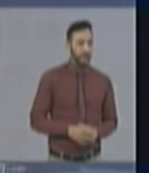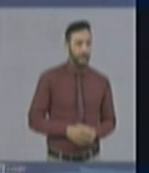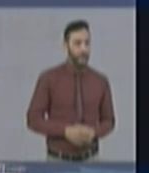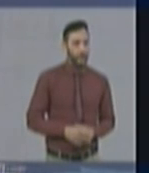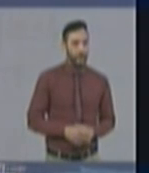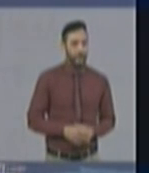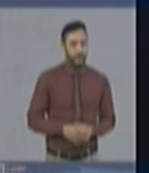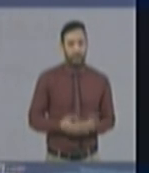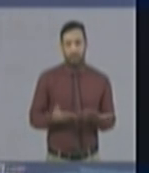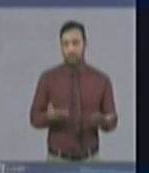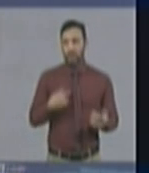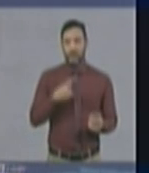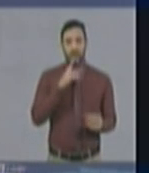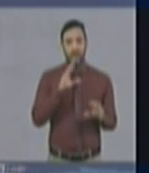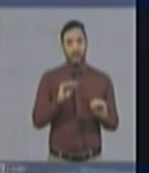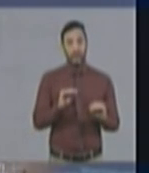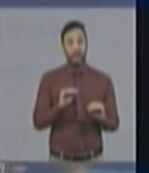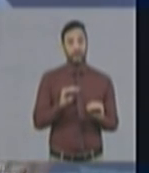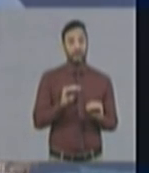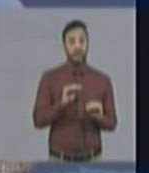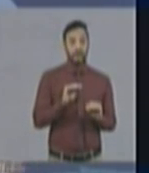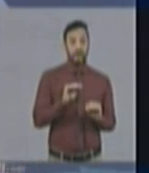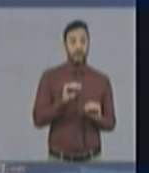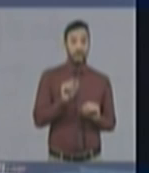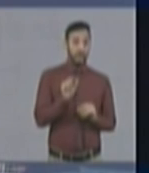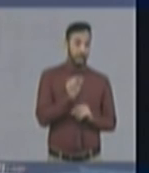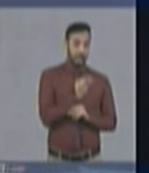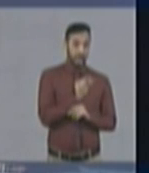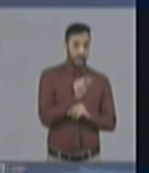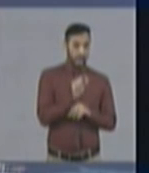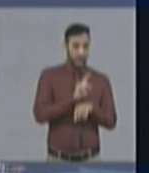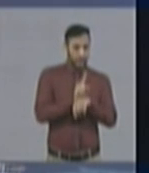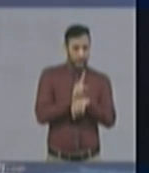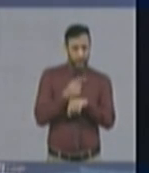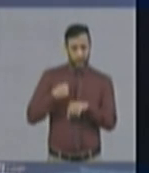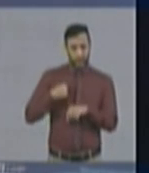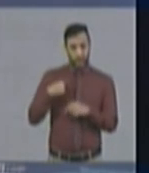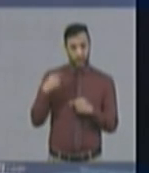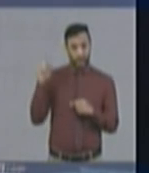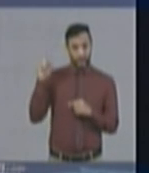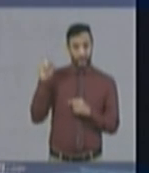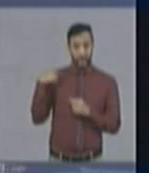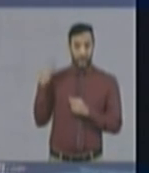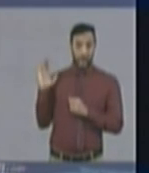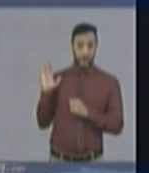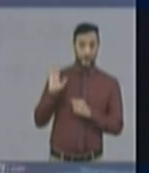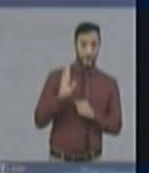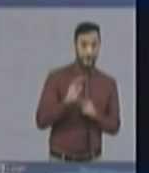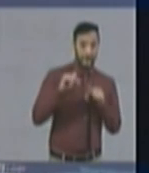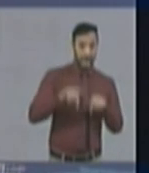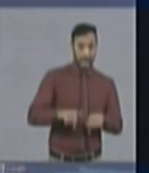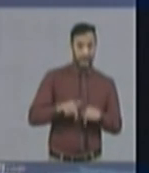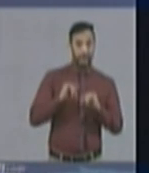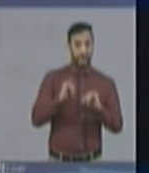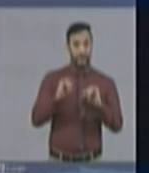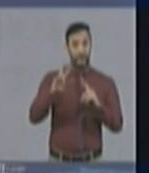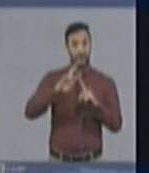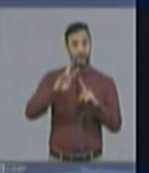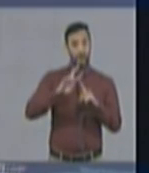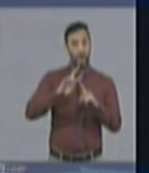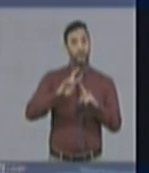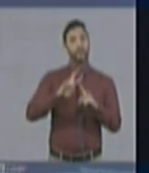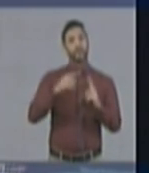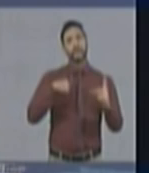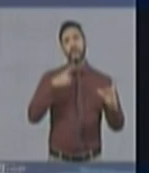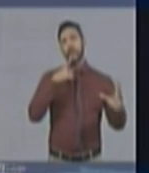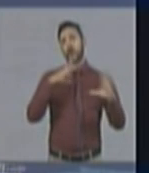aeronave. Destacar, Lázaro, que nosotros también ahora hace minutos, cuando salíamos para acá para el Canal Caribe, para el sistema informativo de la televisión cubana,